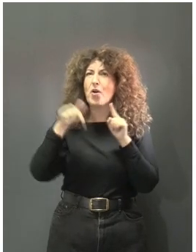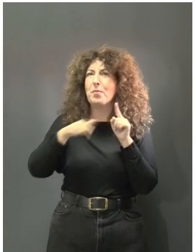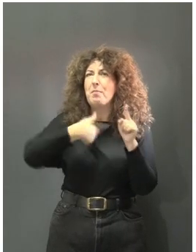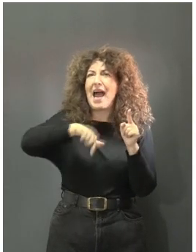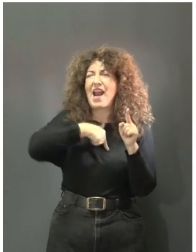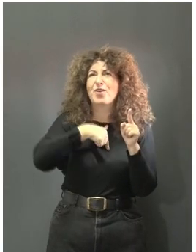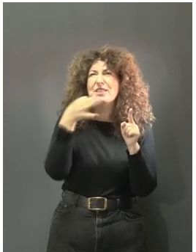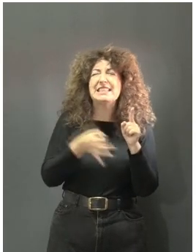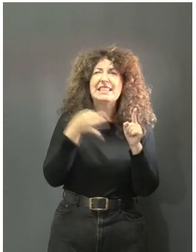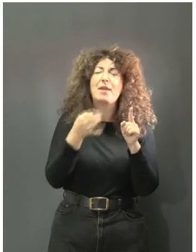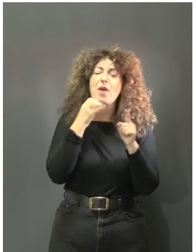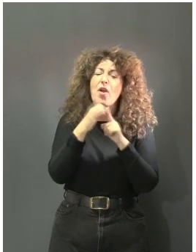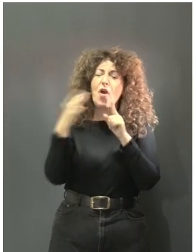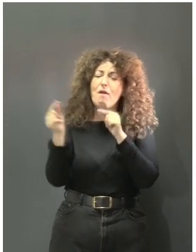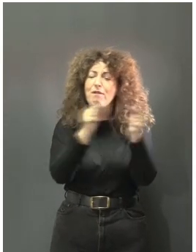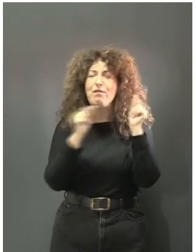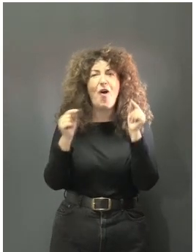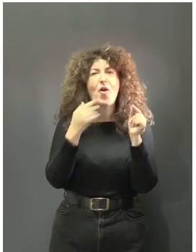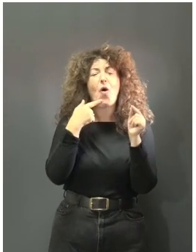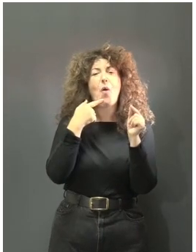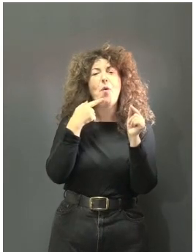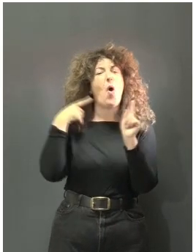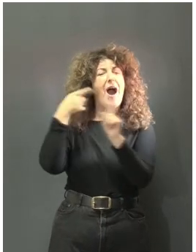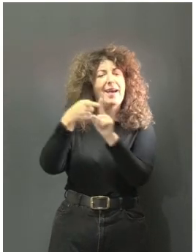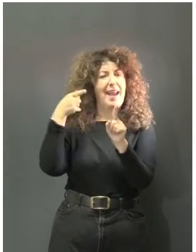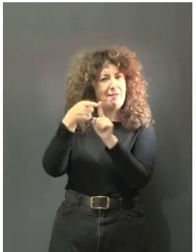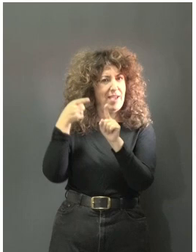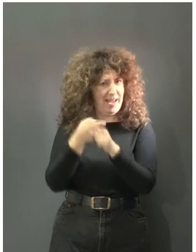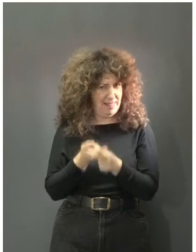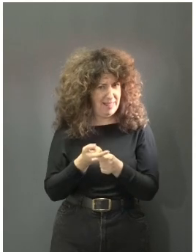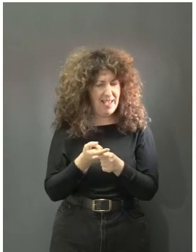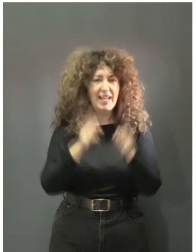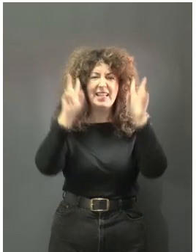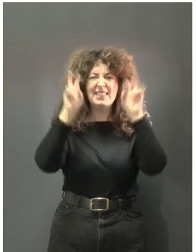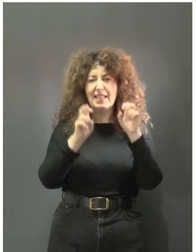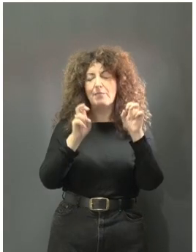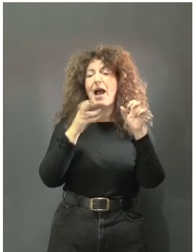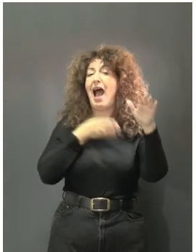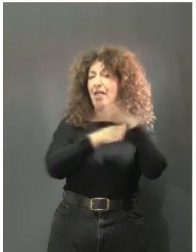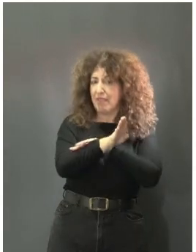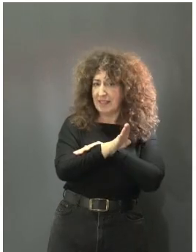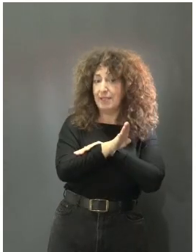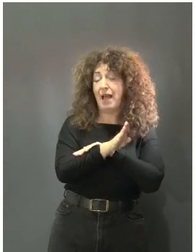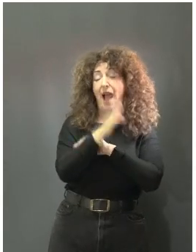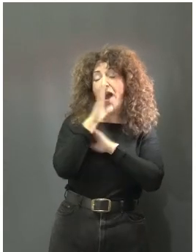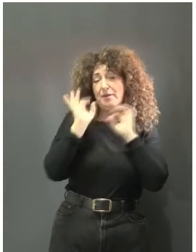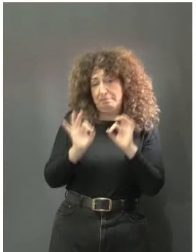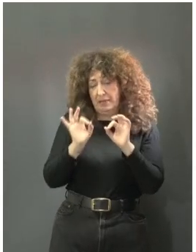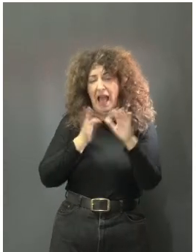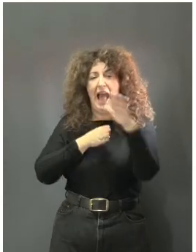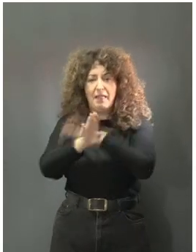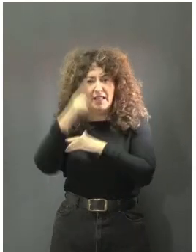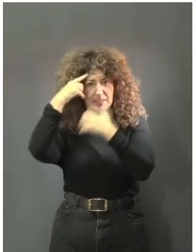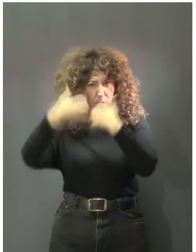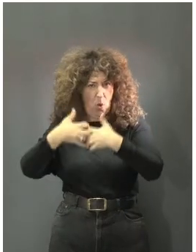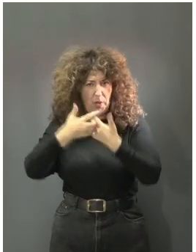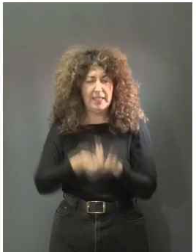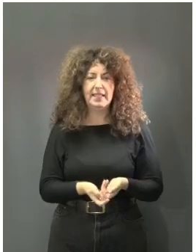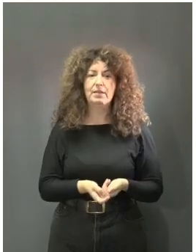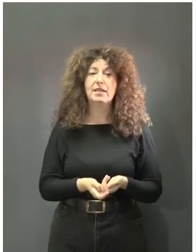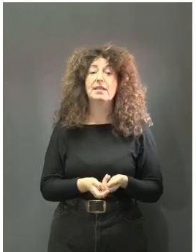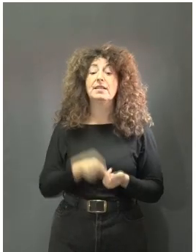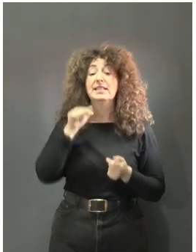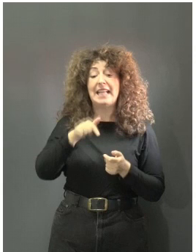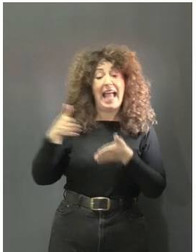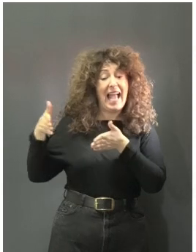foro de referencia en el ámbito de la accesibilidad y concretamente de la accesibilidad cognitiva. Entonces, para hablar